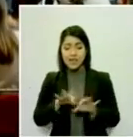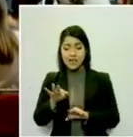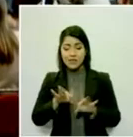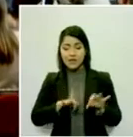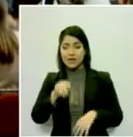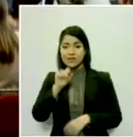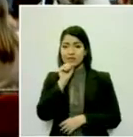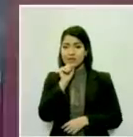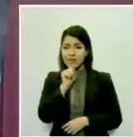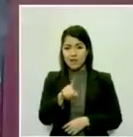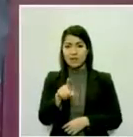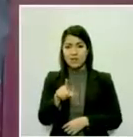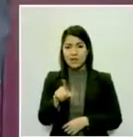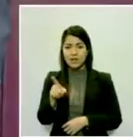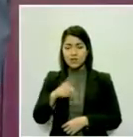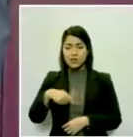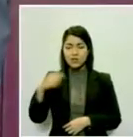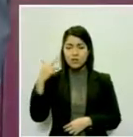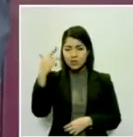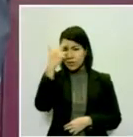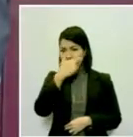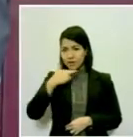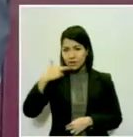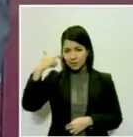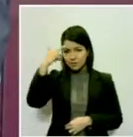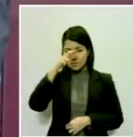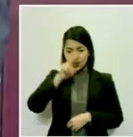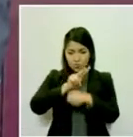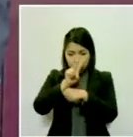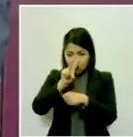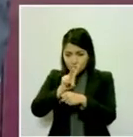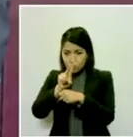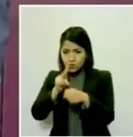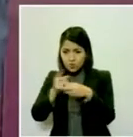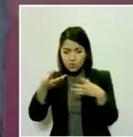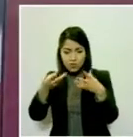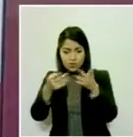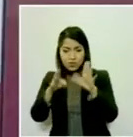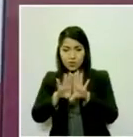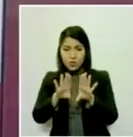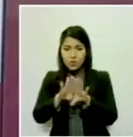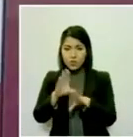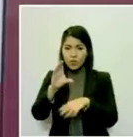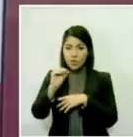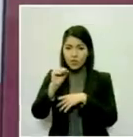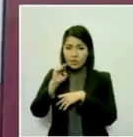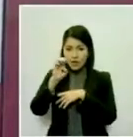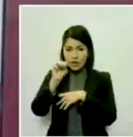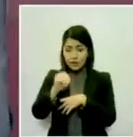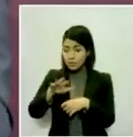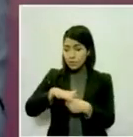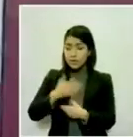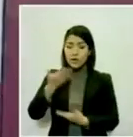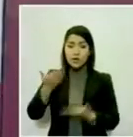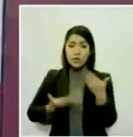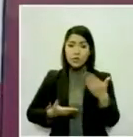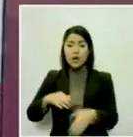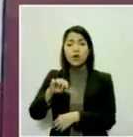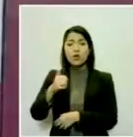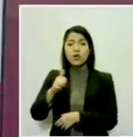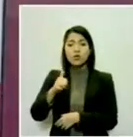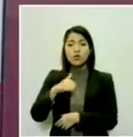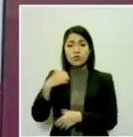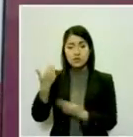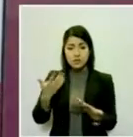también estamos con auditorías en el Colegio de Bachilleres, porque así, simple, comparan 11